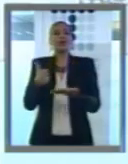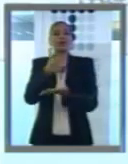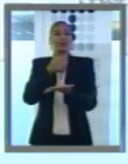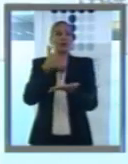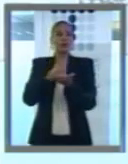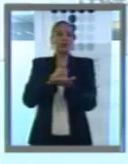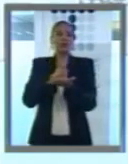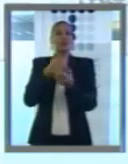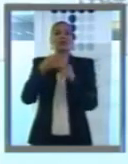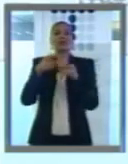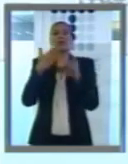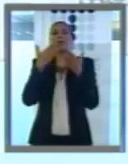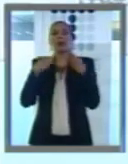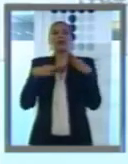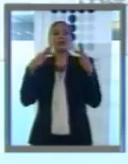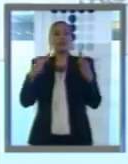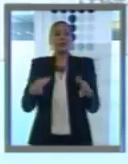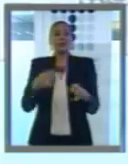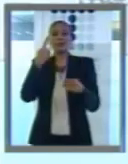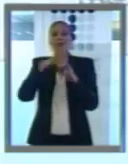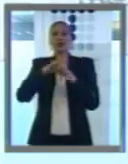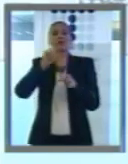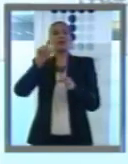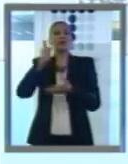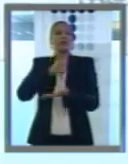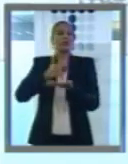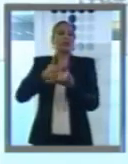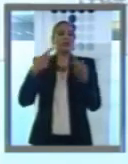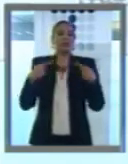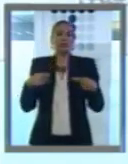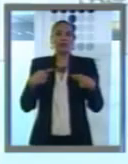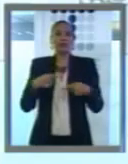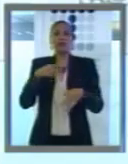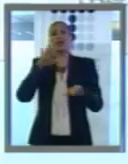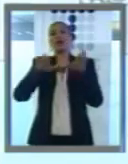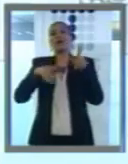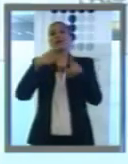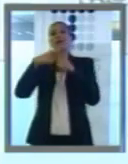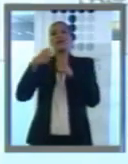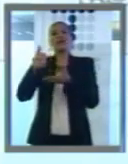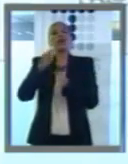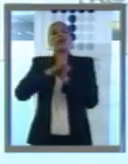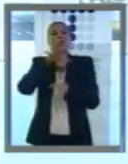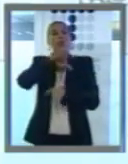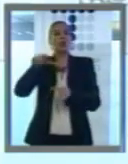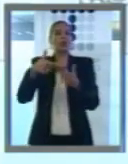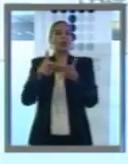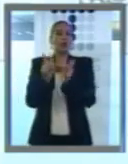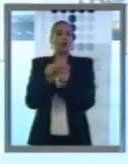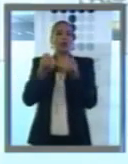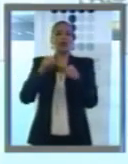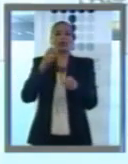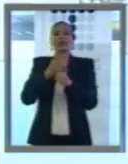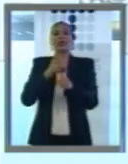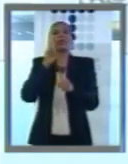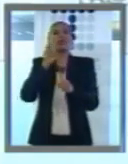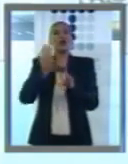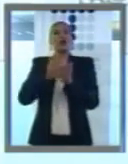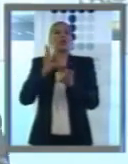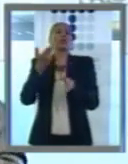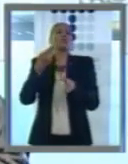la deslegitimación de la función pública. Regularmente varios sectores de la sociedad asocian la burocracia con